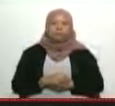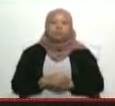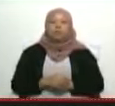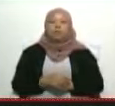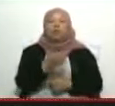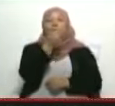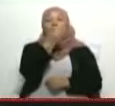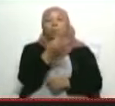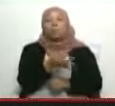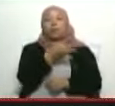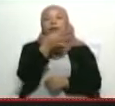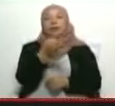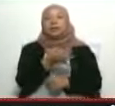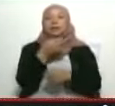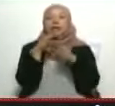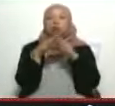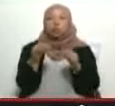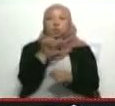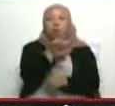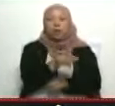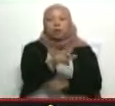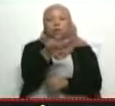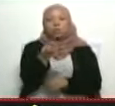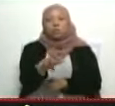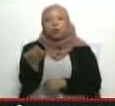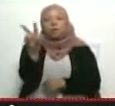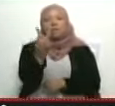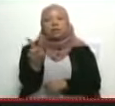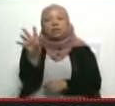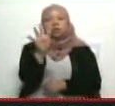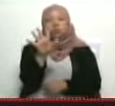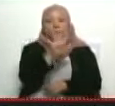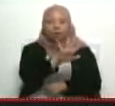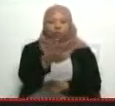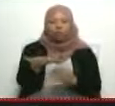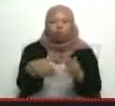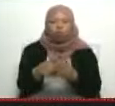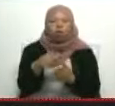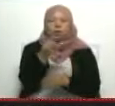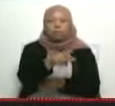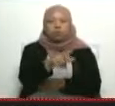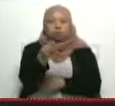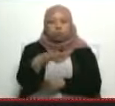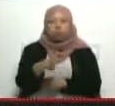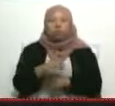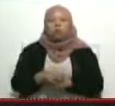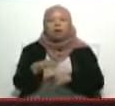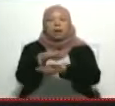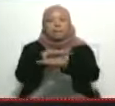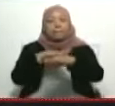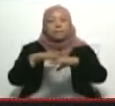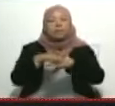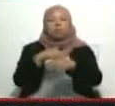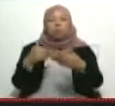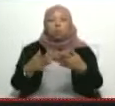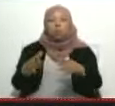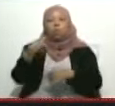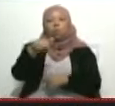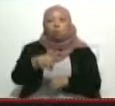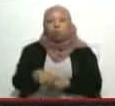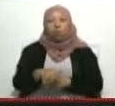Buenas tardes, tengan todos ustedes, pueblo de Venezuela. El Ministerio Público, el día de